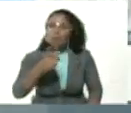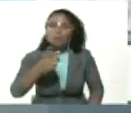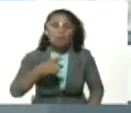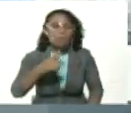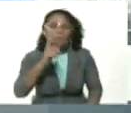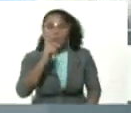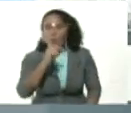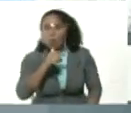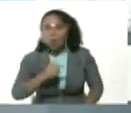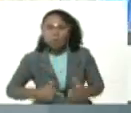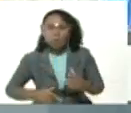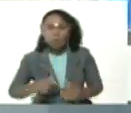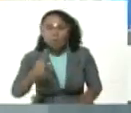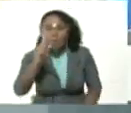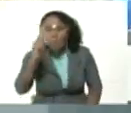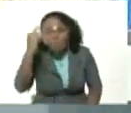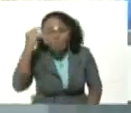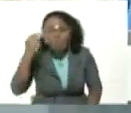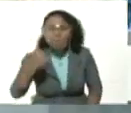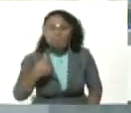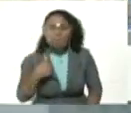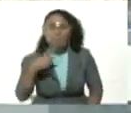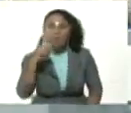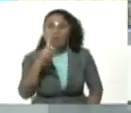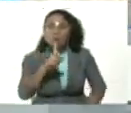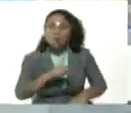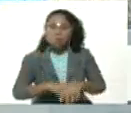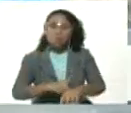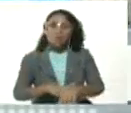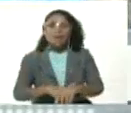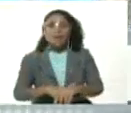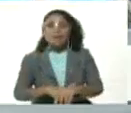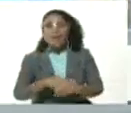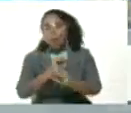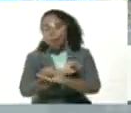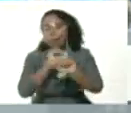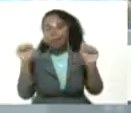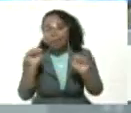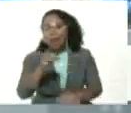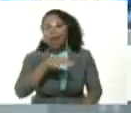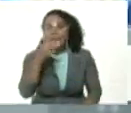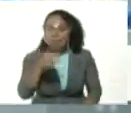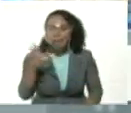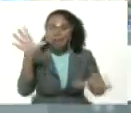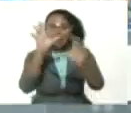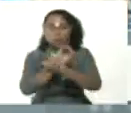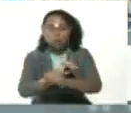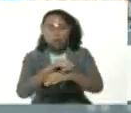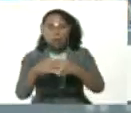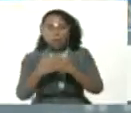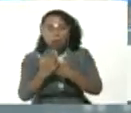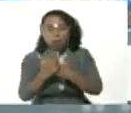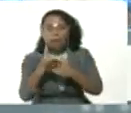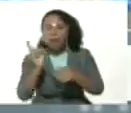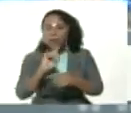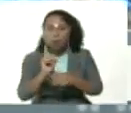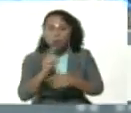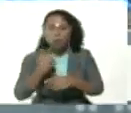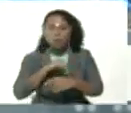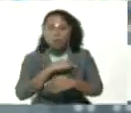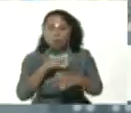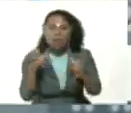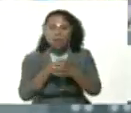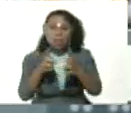día, no hay una hora de la mañana, de la tarde, de la noche, de la madrugada, que no estemos el